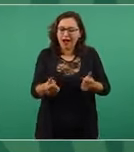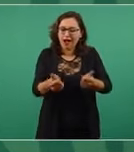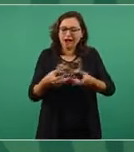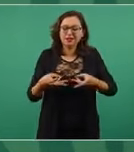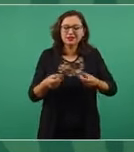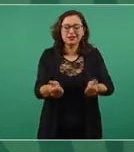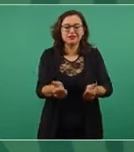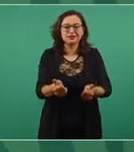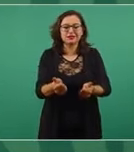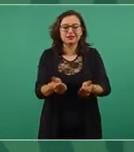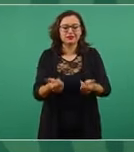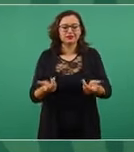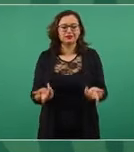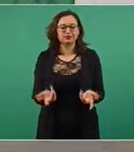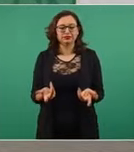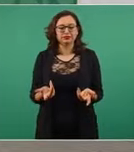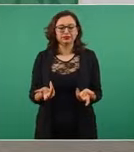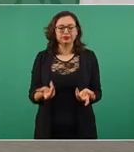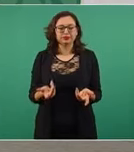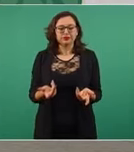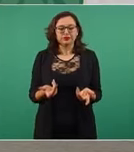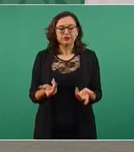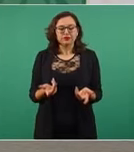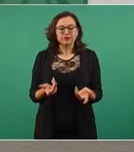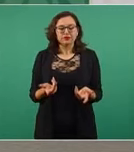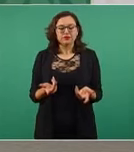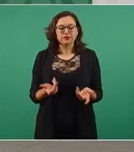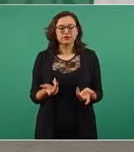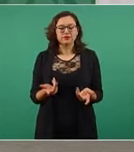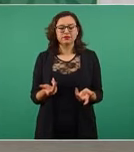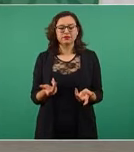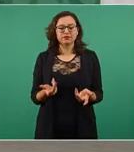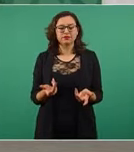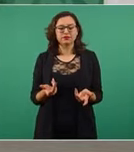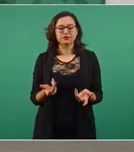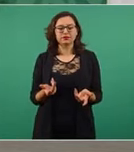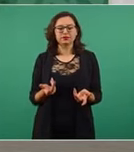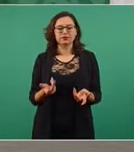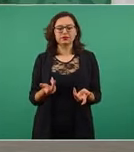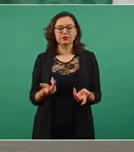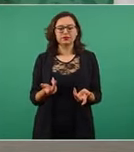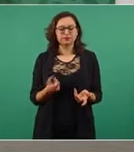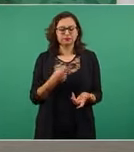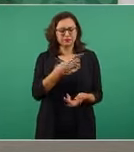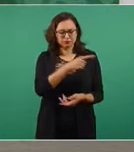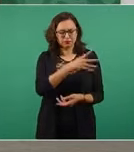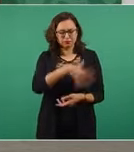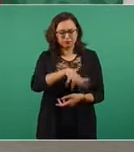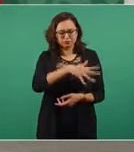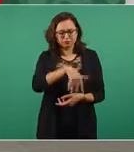Hay una parte que ojalá y la pusieras